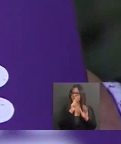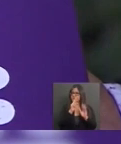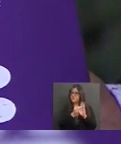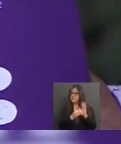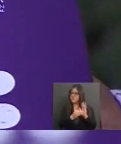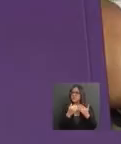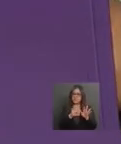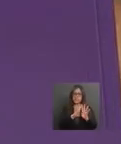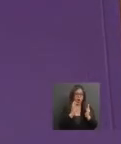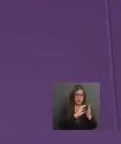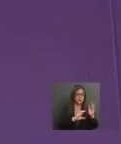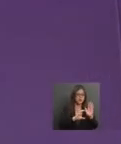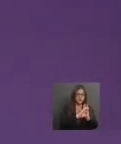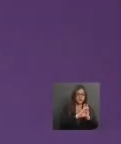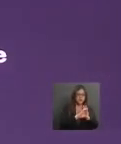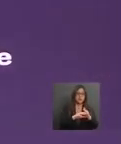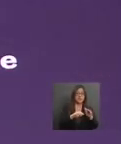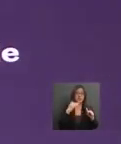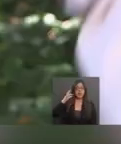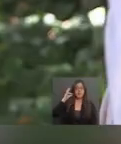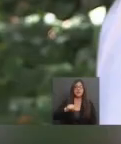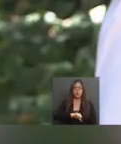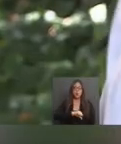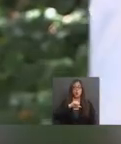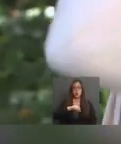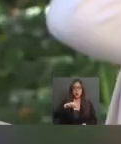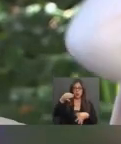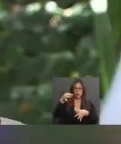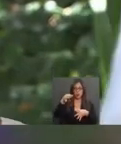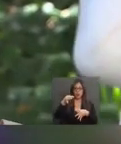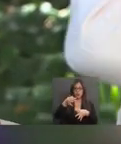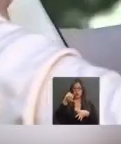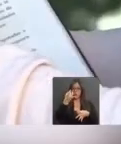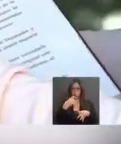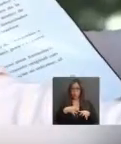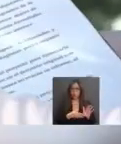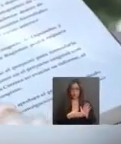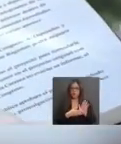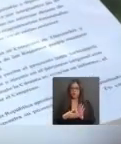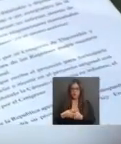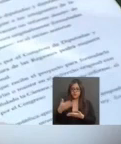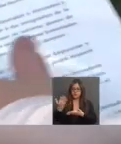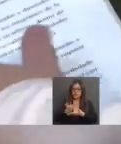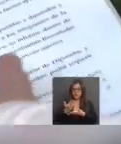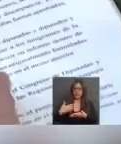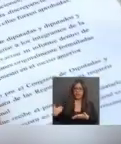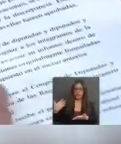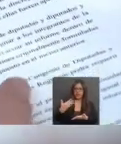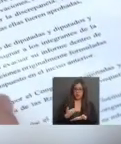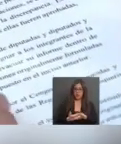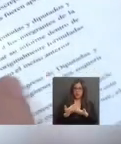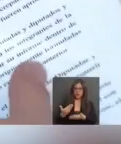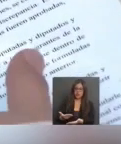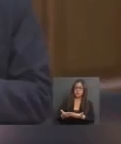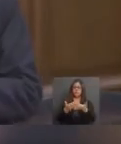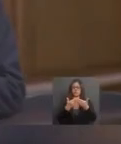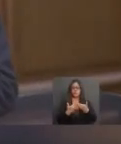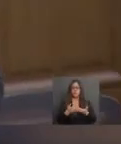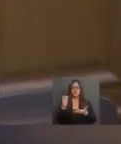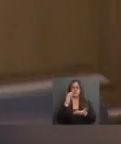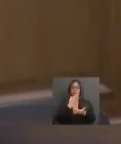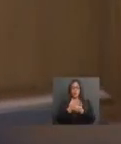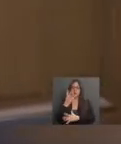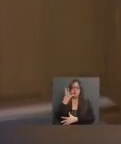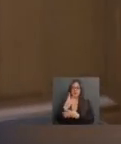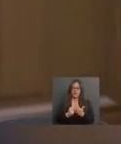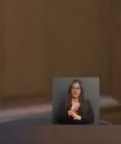bastante poco. Y otras cosas que comunicar también fueron bastante escasas. O sea, yo creo que la gente estaba